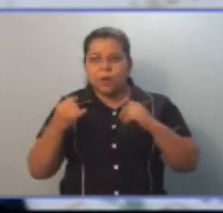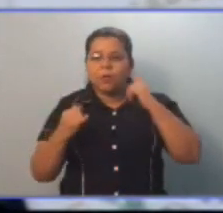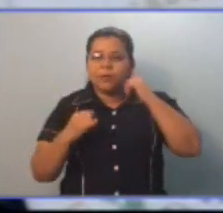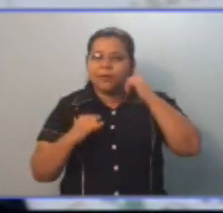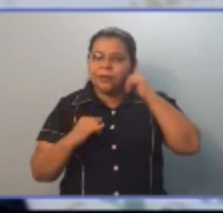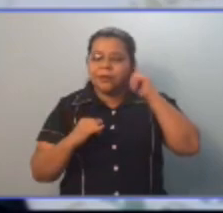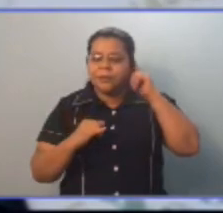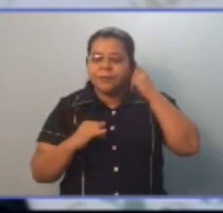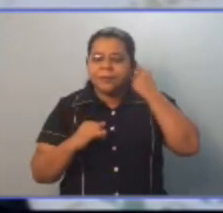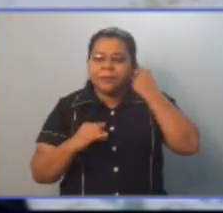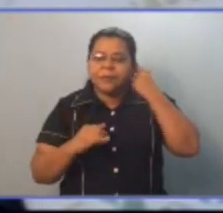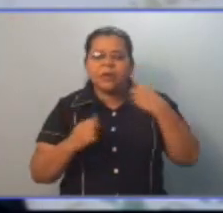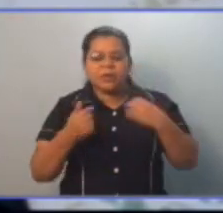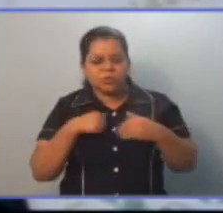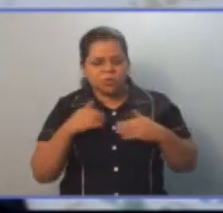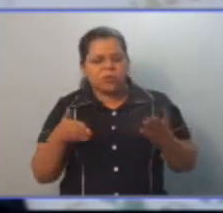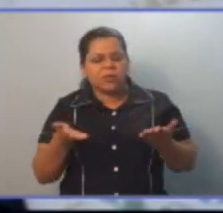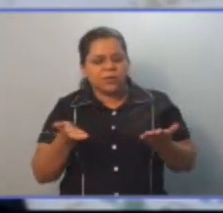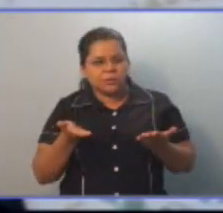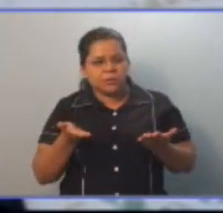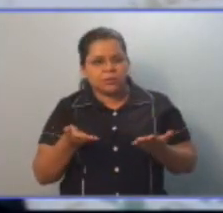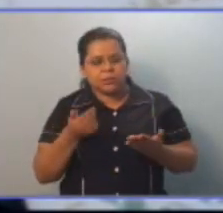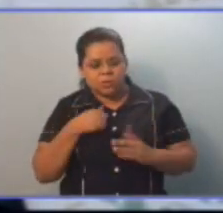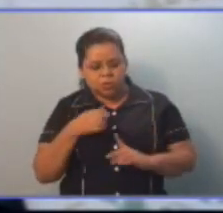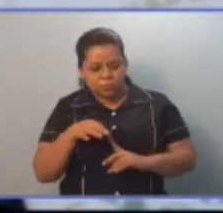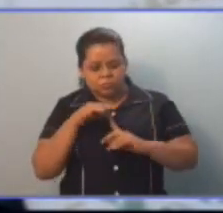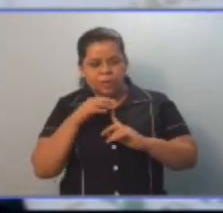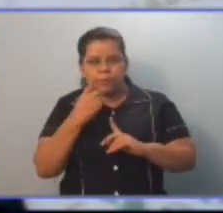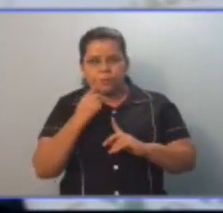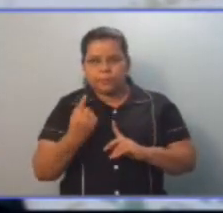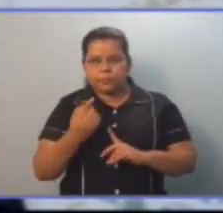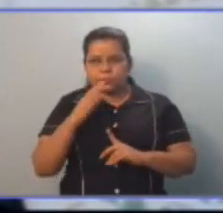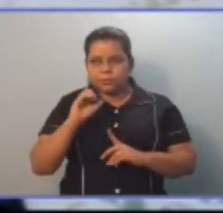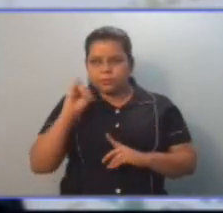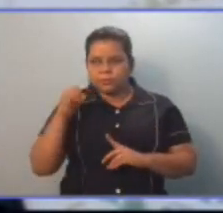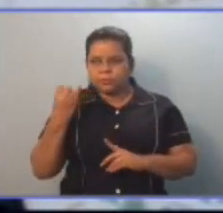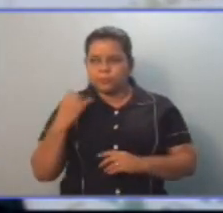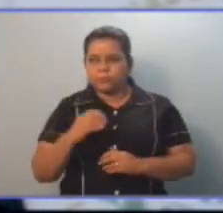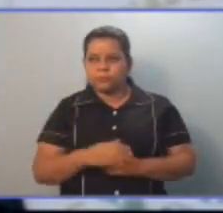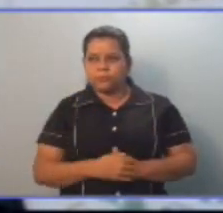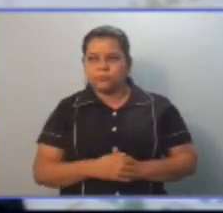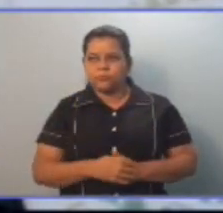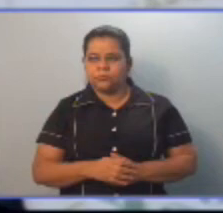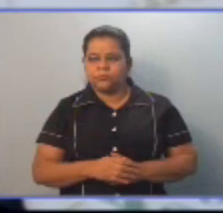Judicatura. ¿Qué haría yo si llegara a ser escogido como magistrado de la Corte Suprema de Justicia